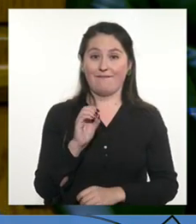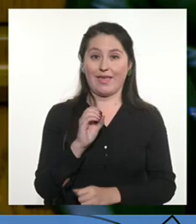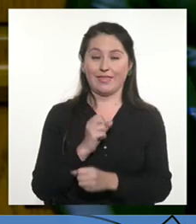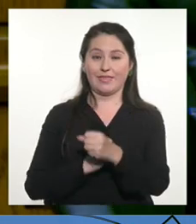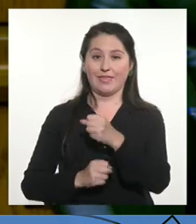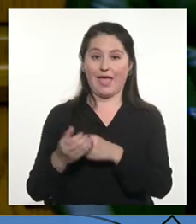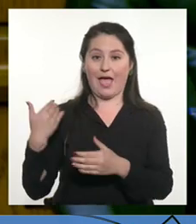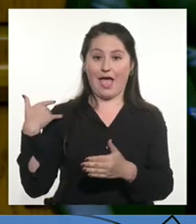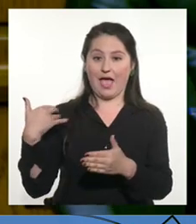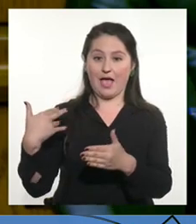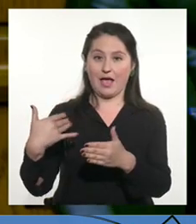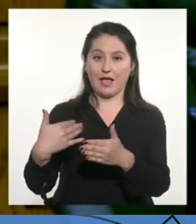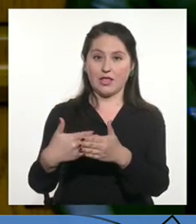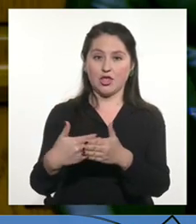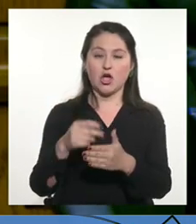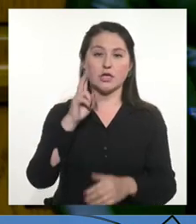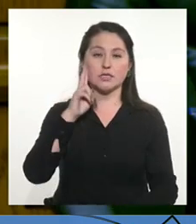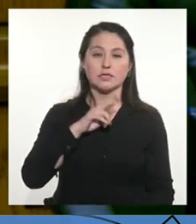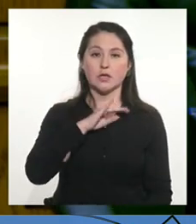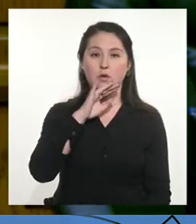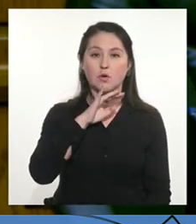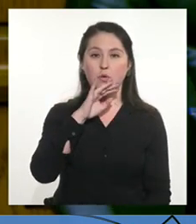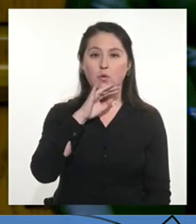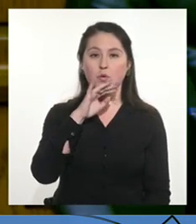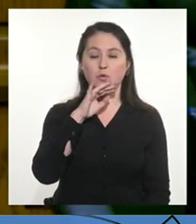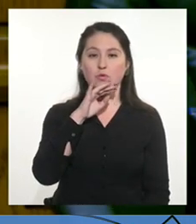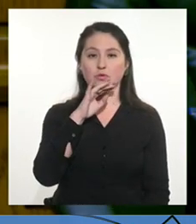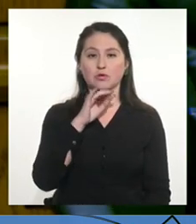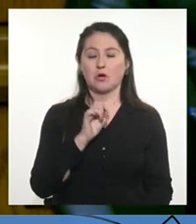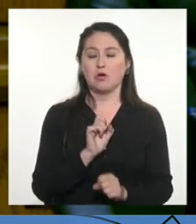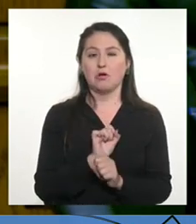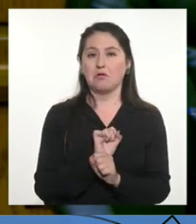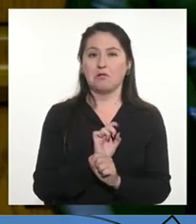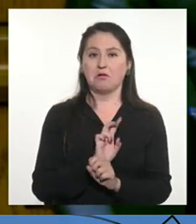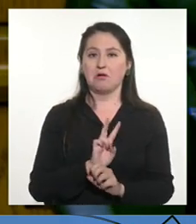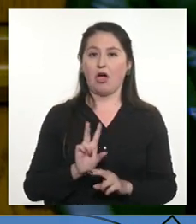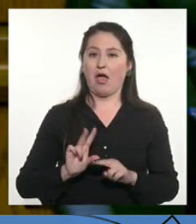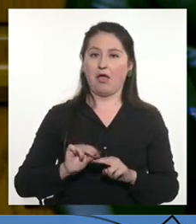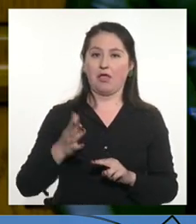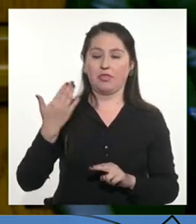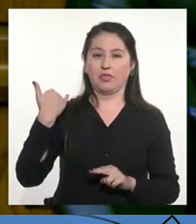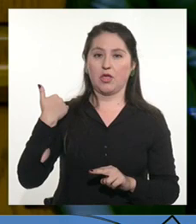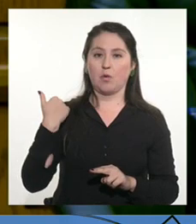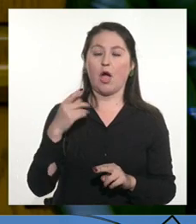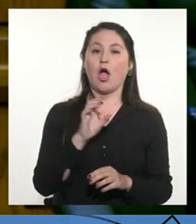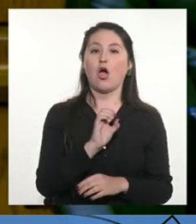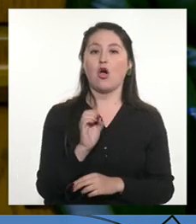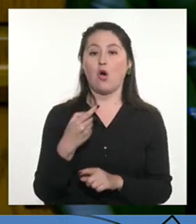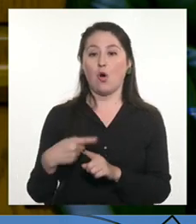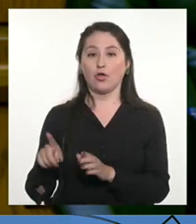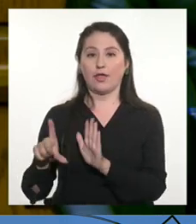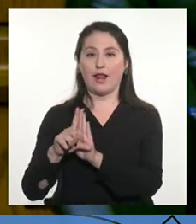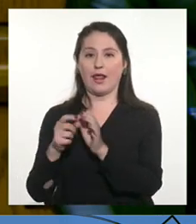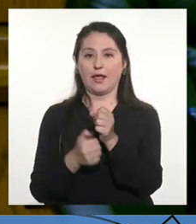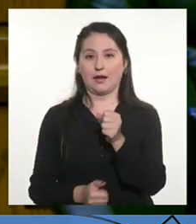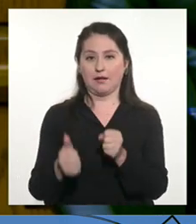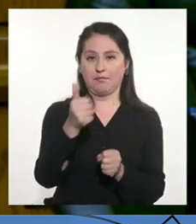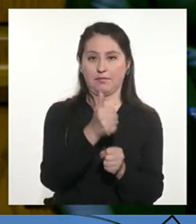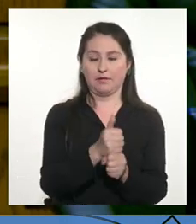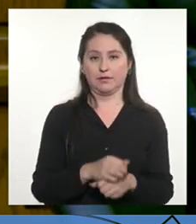se encuentren en desuso sean obsoletas o hayan sido derogadas tácitamente por leyes posteriores